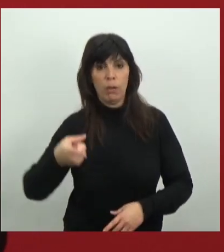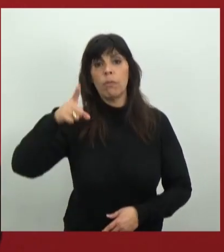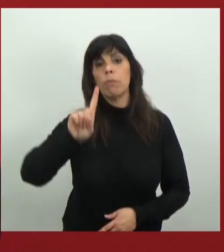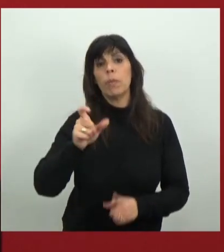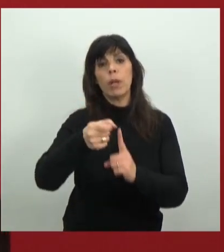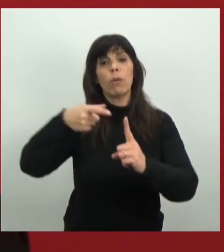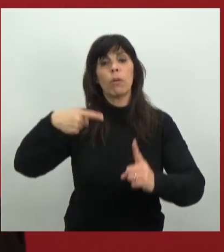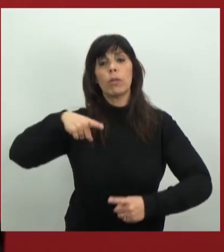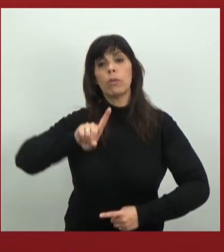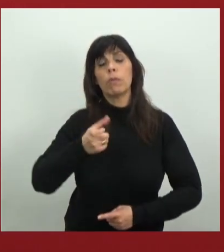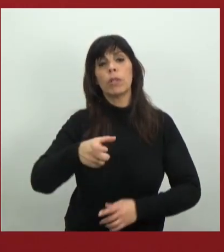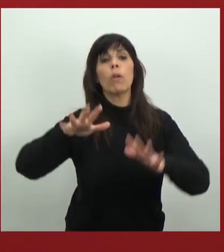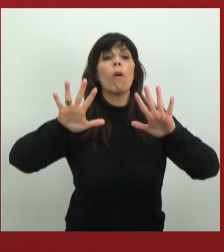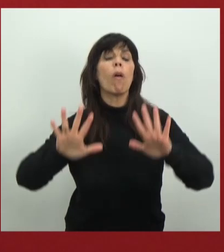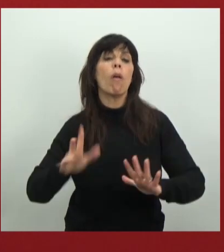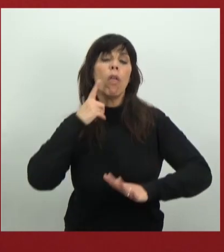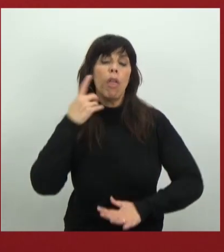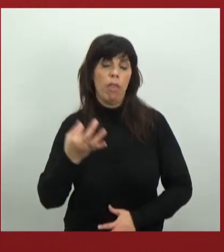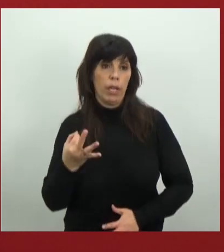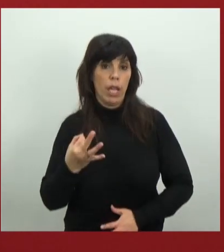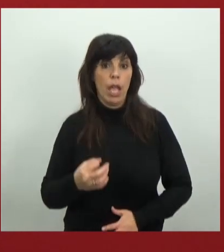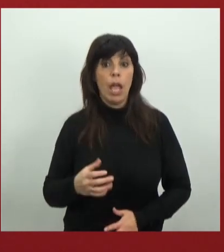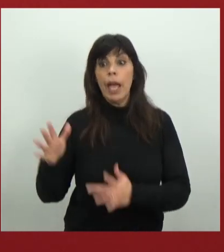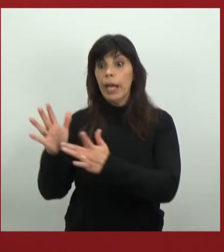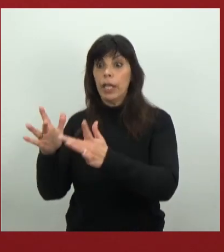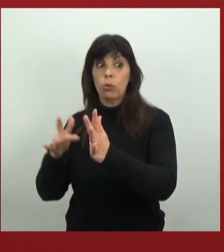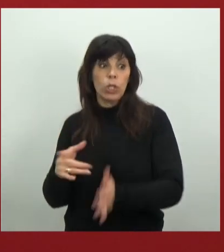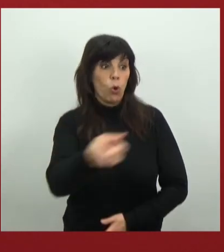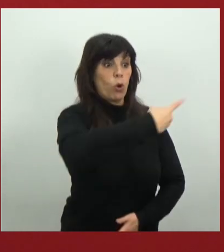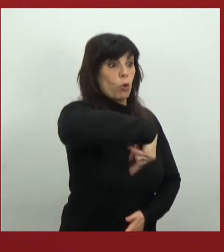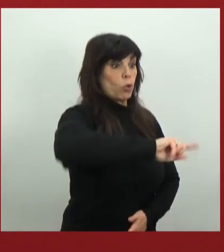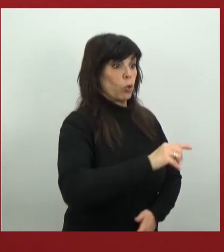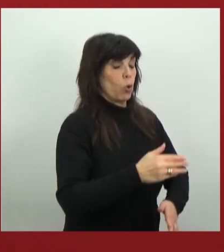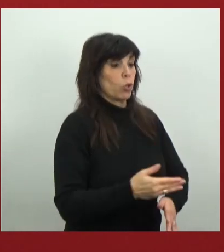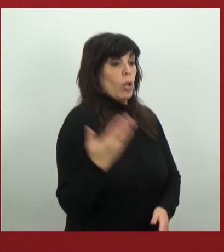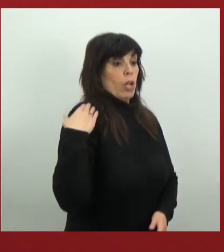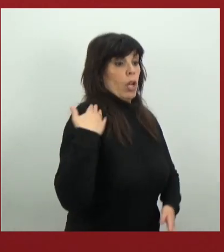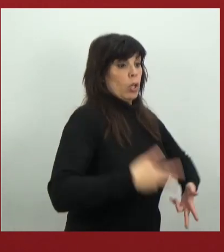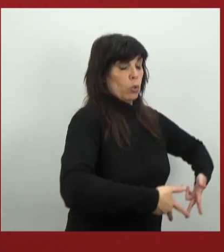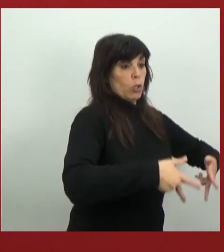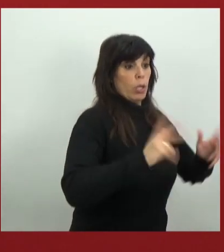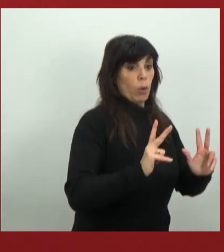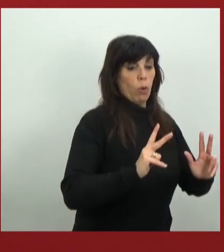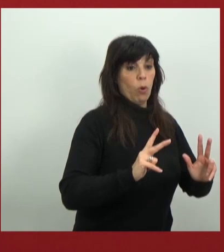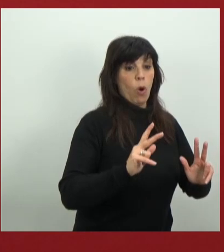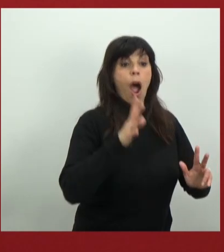1:10. El que nos libró, el que nos está librando y el que nos hará libre.